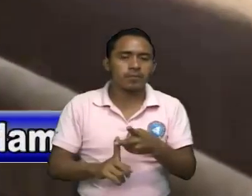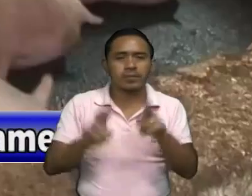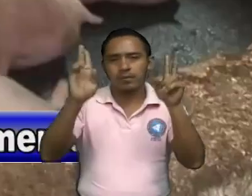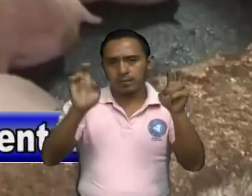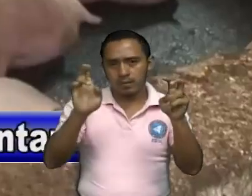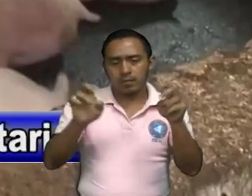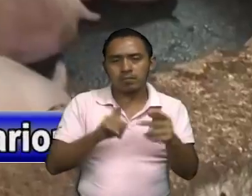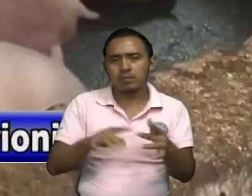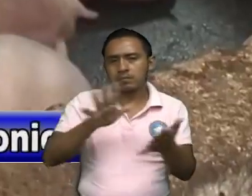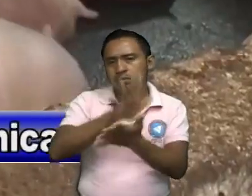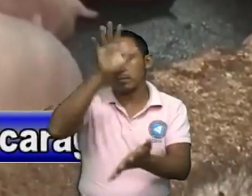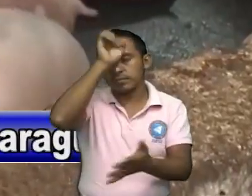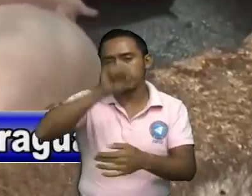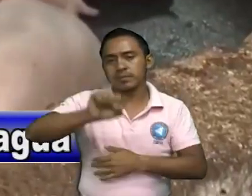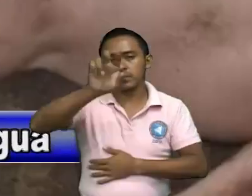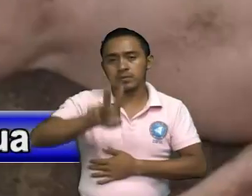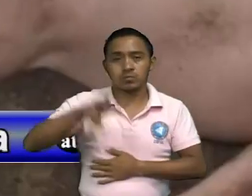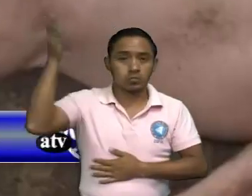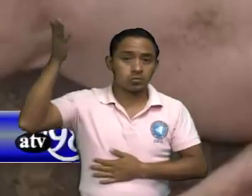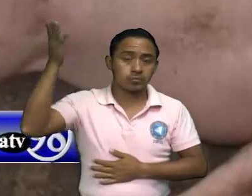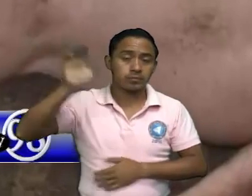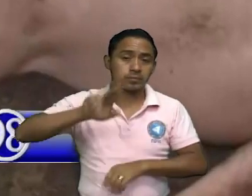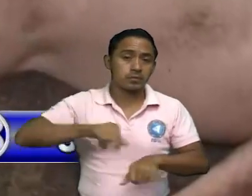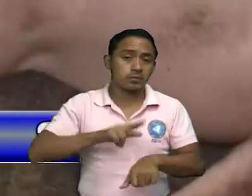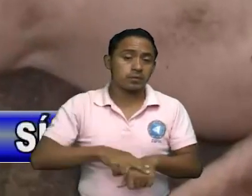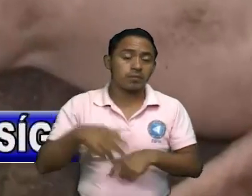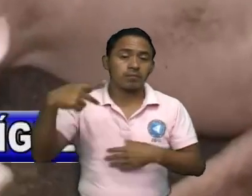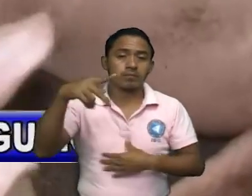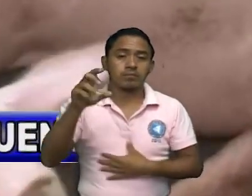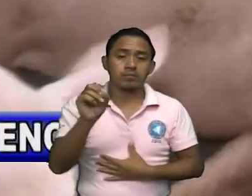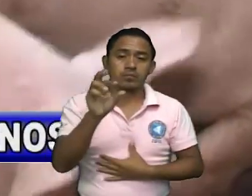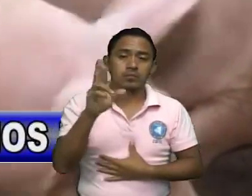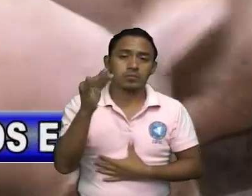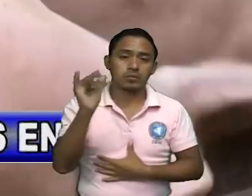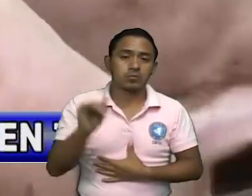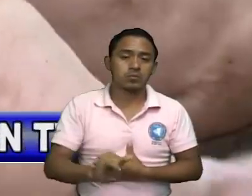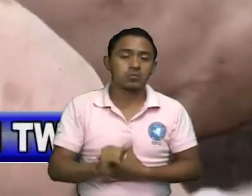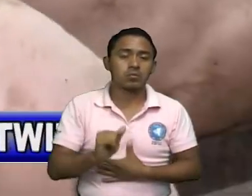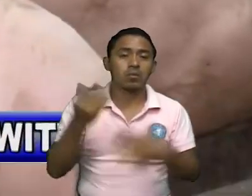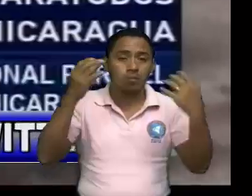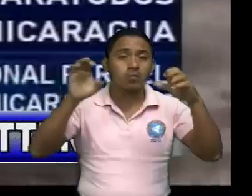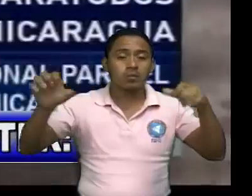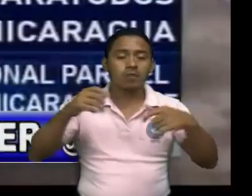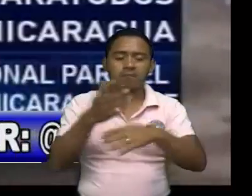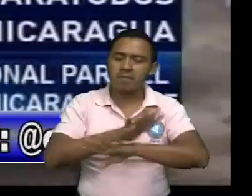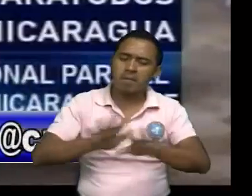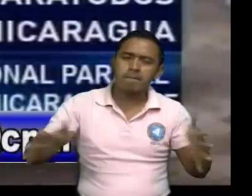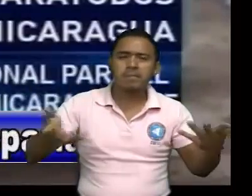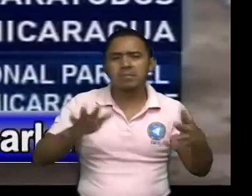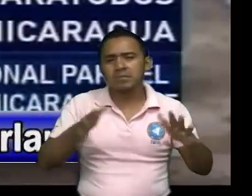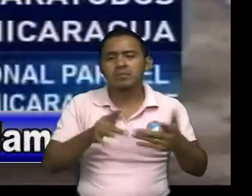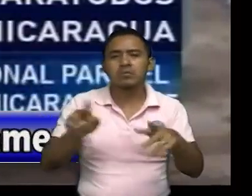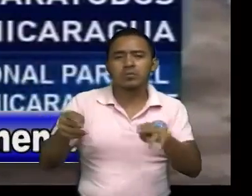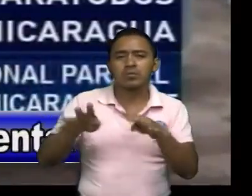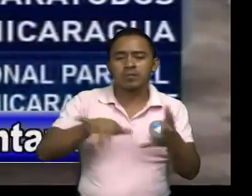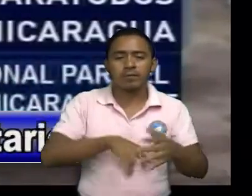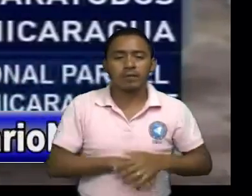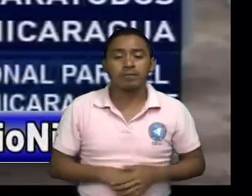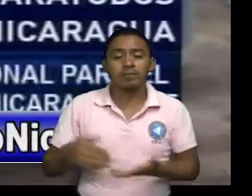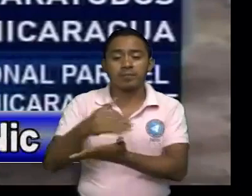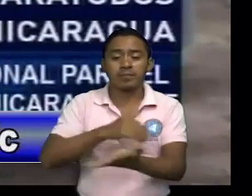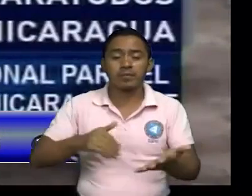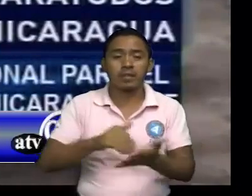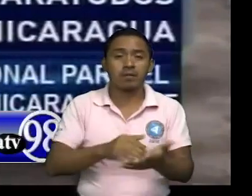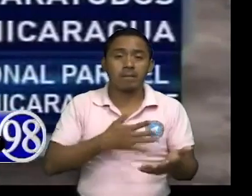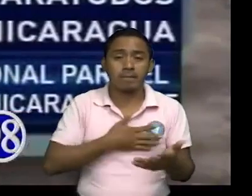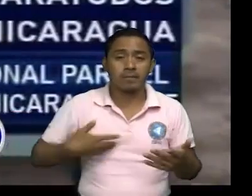serán impartidas en el segundo Congreso Nacional de Porcinocultura de finales de noviembre. Está el Centro de Mejoramiento Genético en